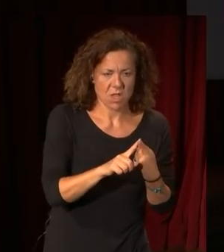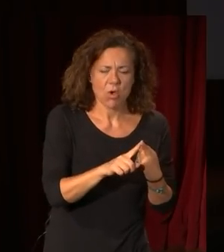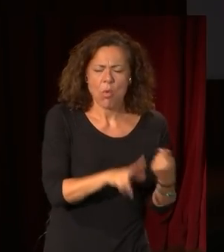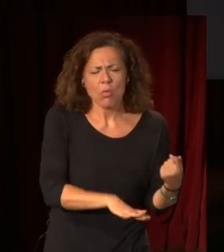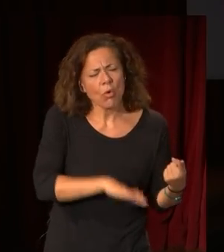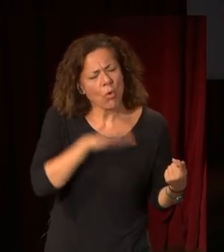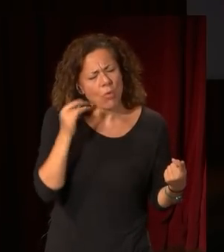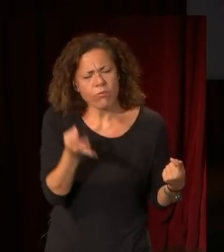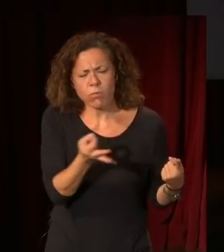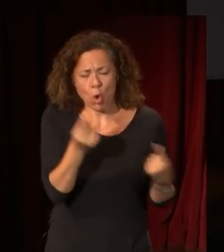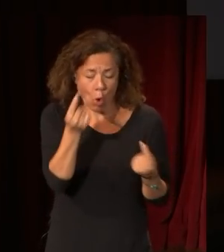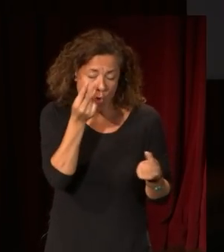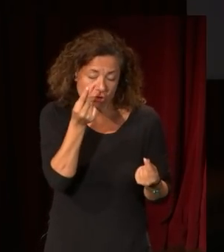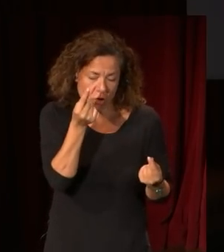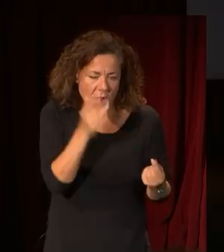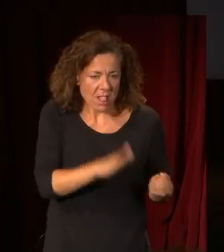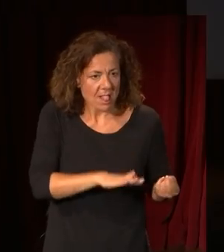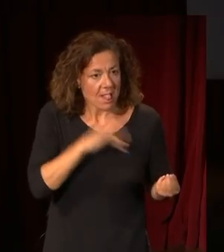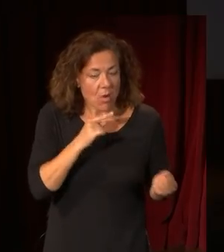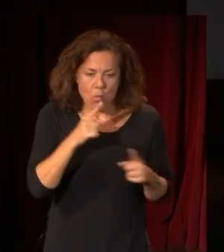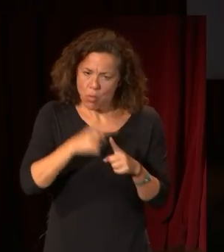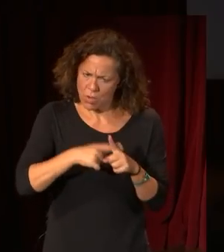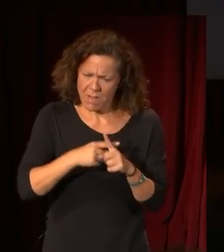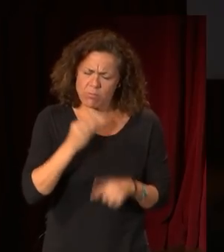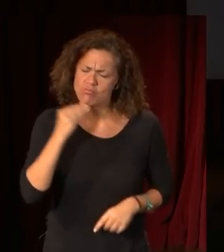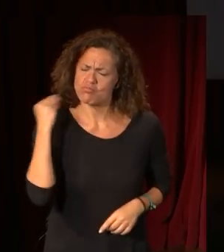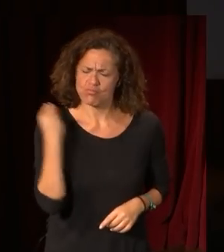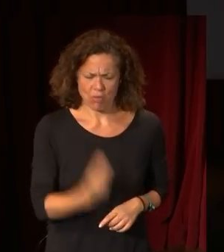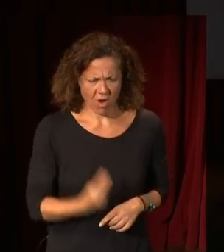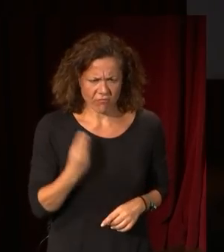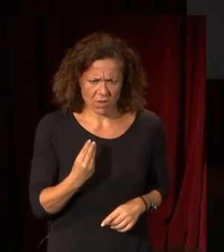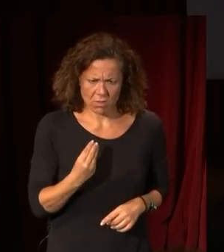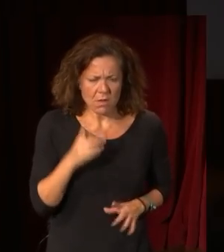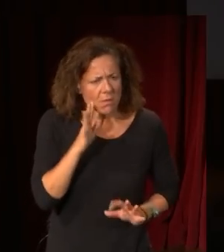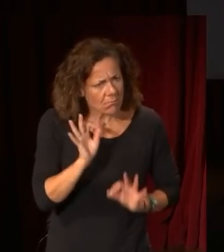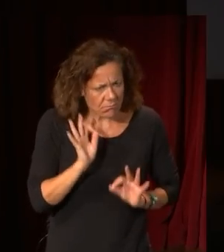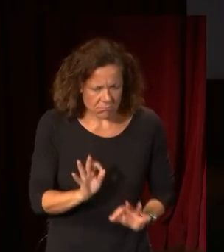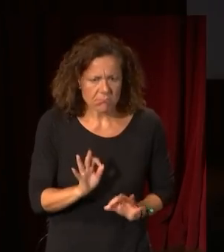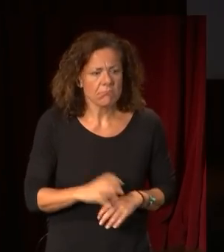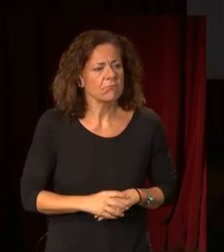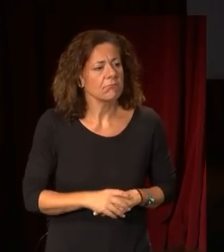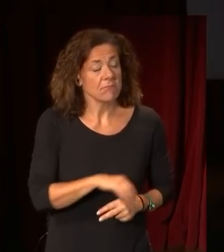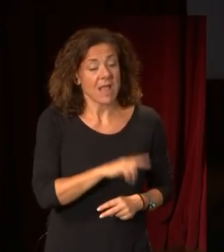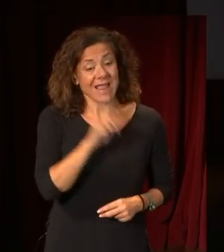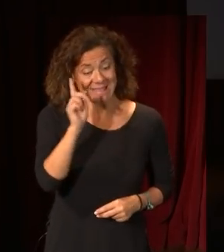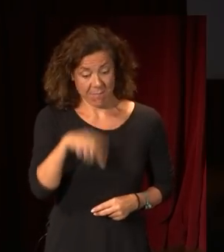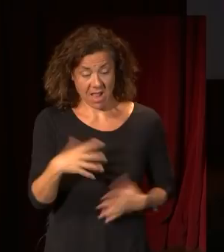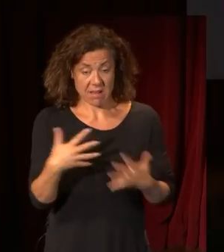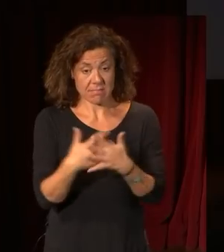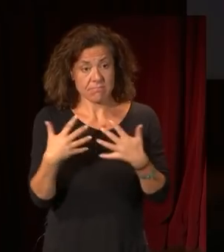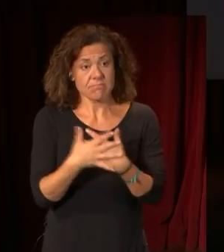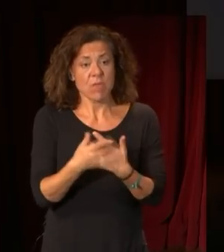técnico gran nivel casi soberbio extraordinario fascinante y al mismo tiempo